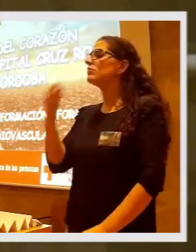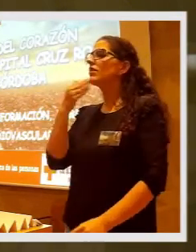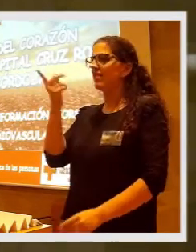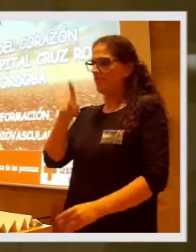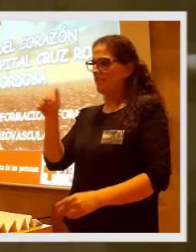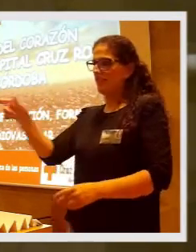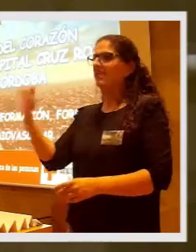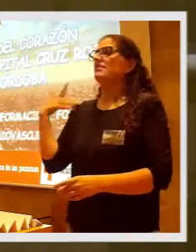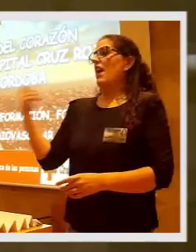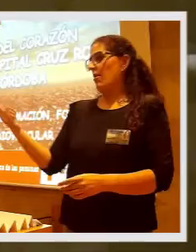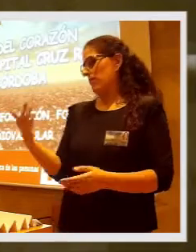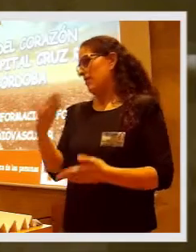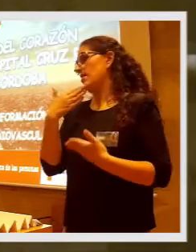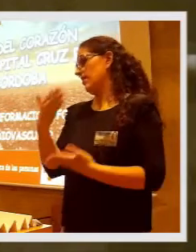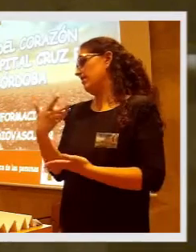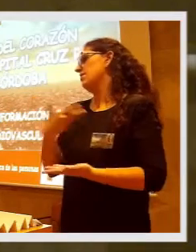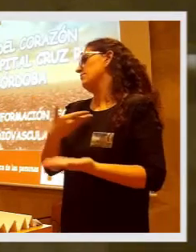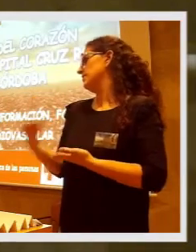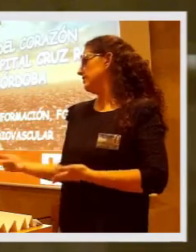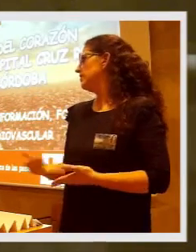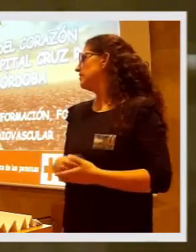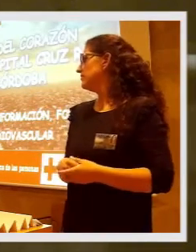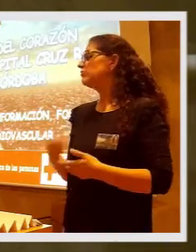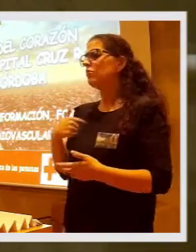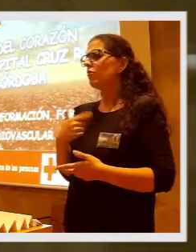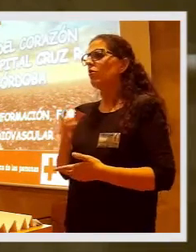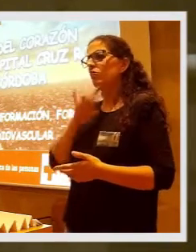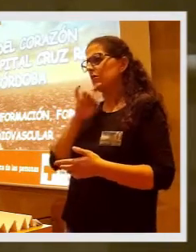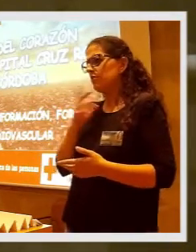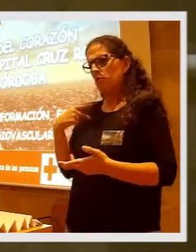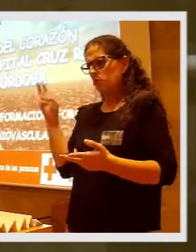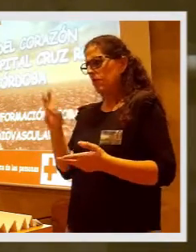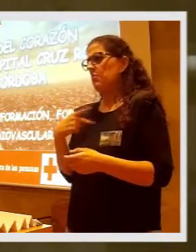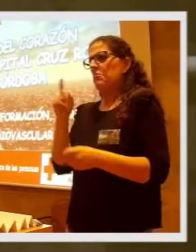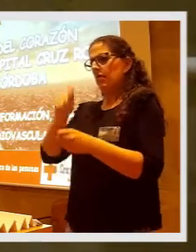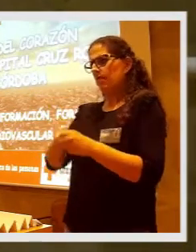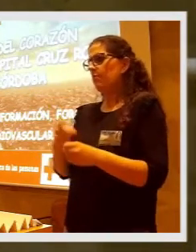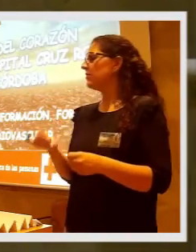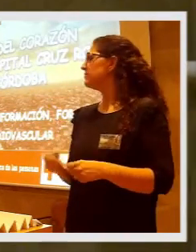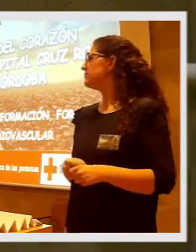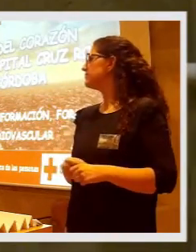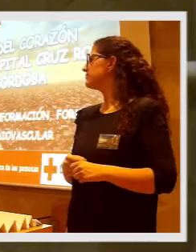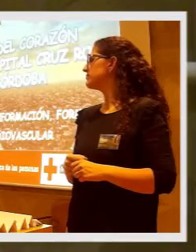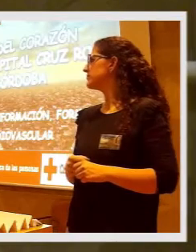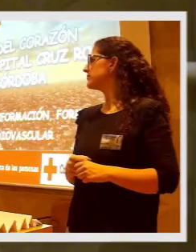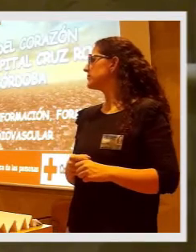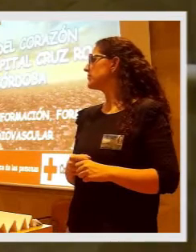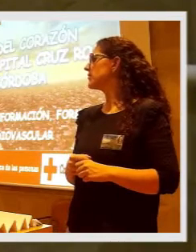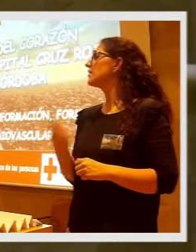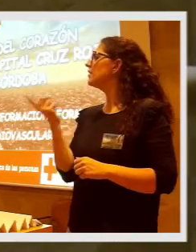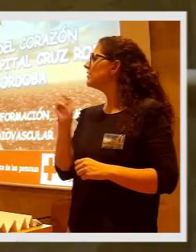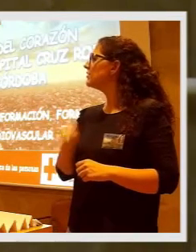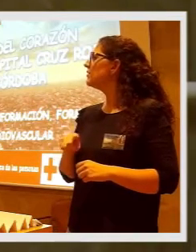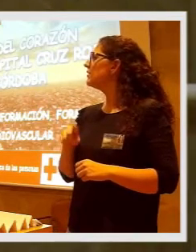por haberme invitado, ¿no? Estoy encantado de haber participado y de estar participando aquí con todos vosotros. Y además me es muy